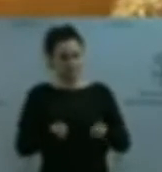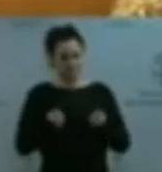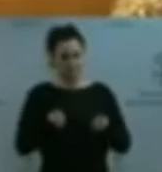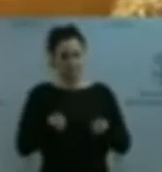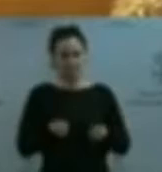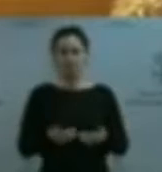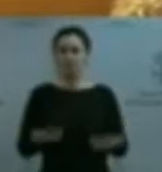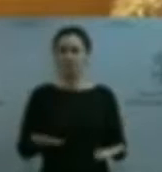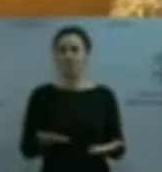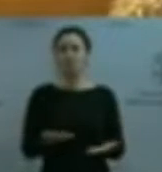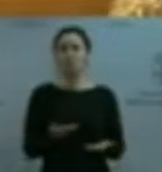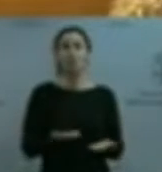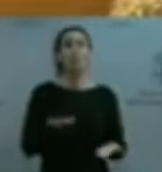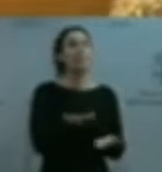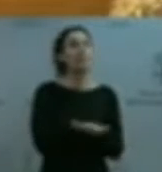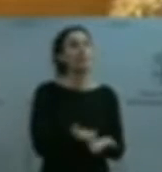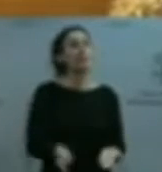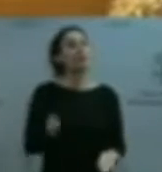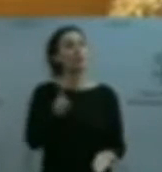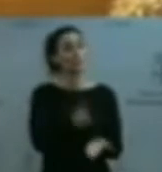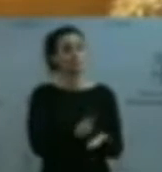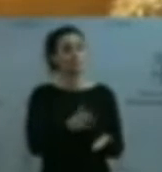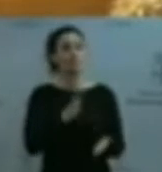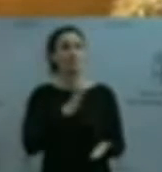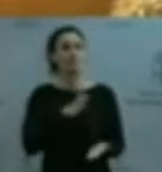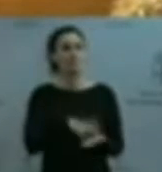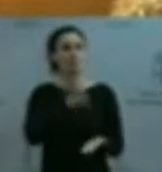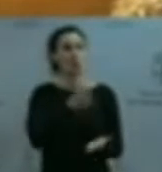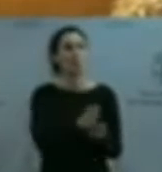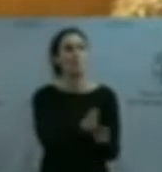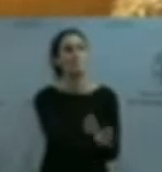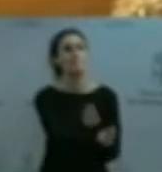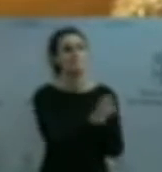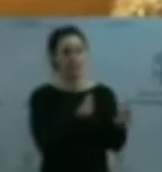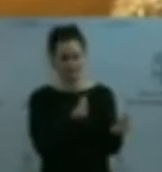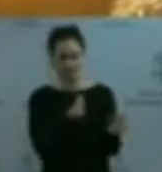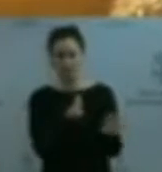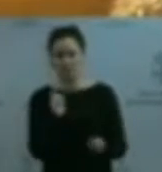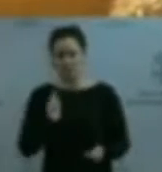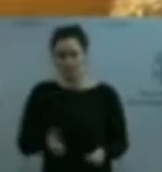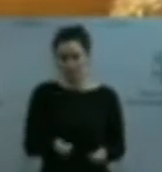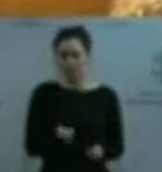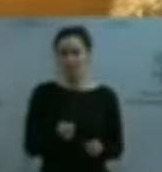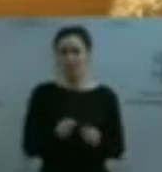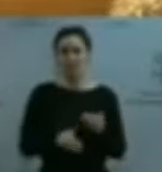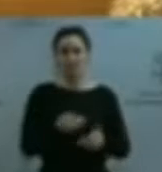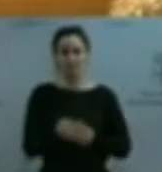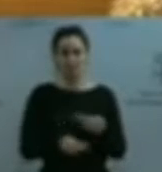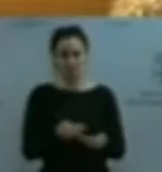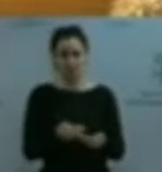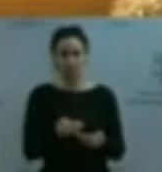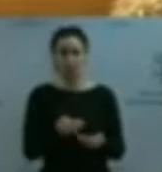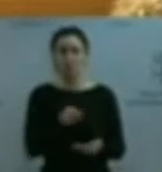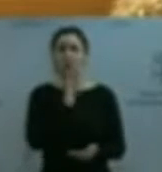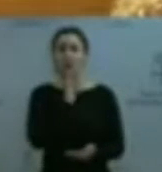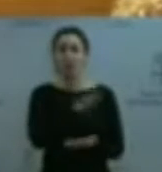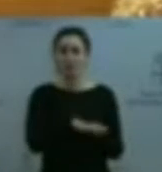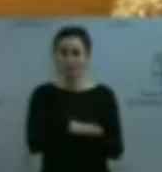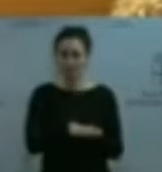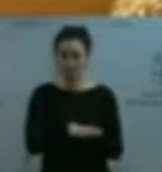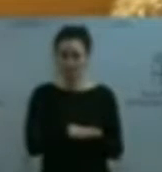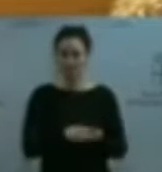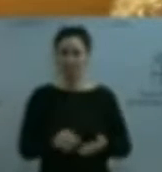copia de la sentencia y del procedimiento al que usted hacía referencia en la contestación y que adelantaba que